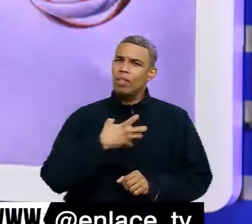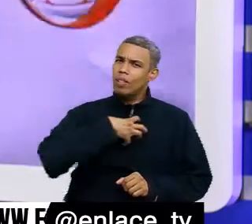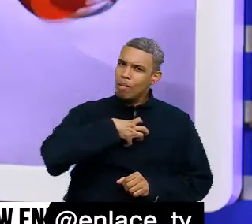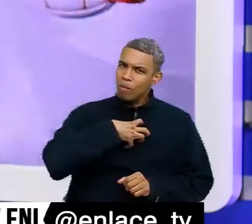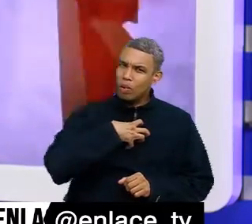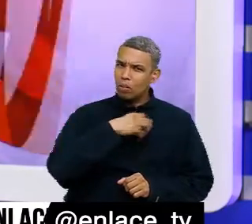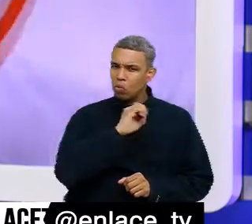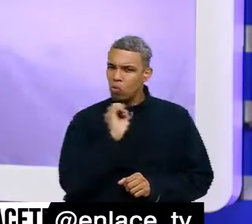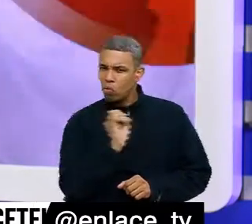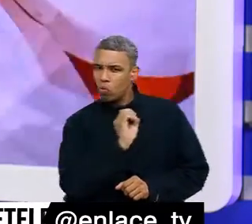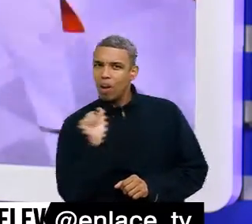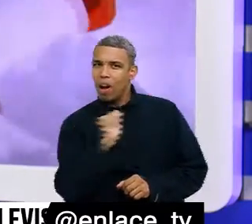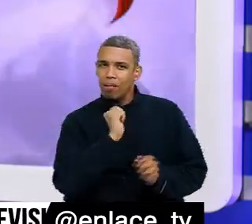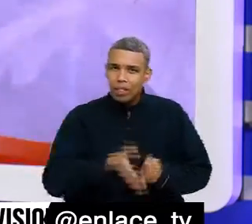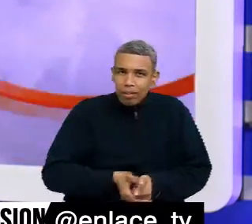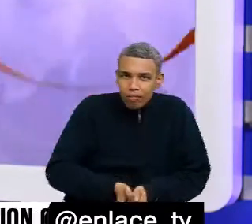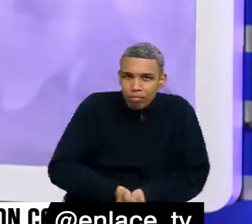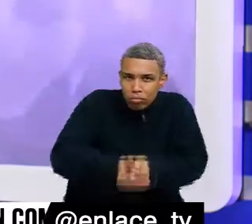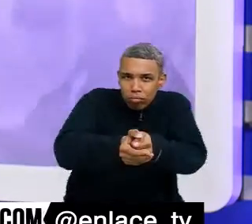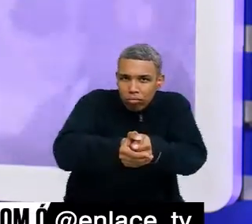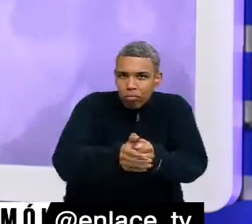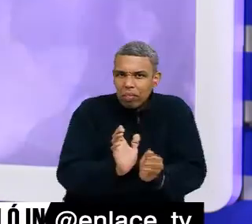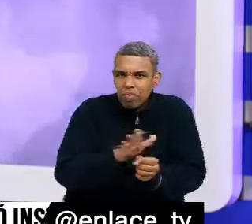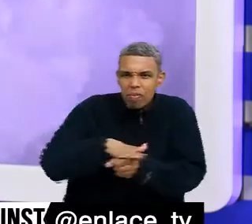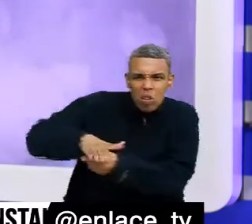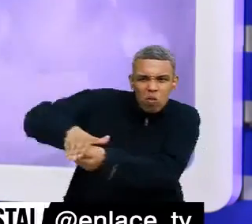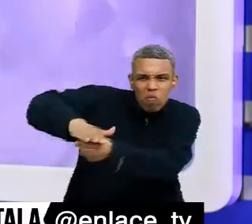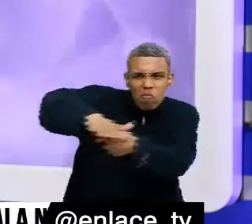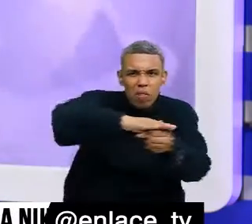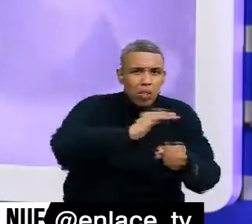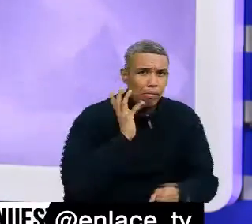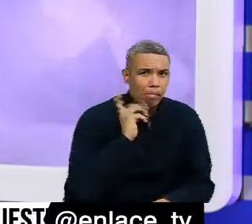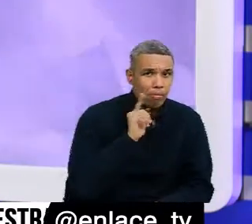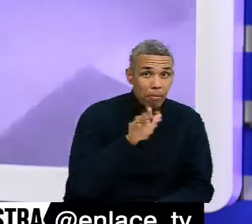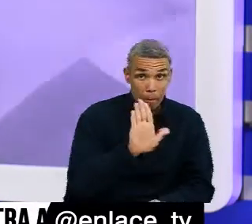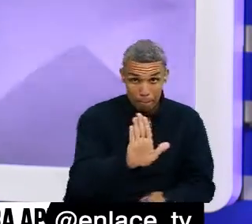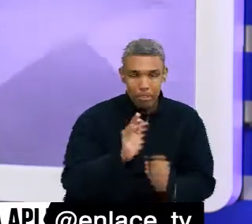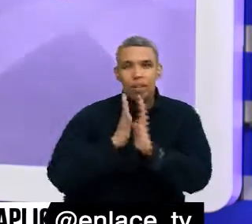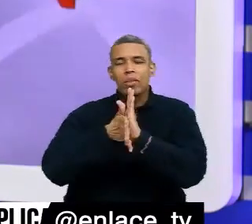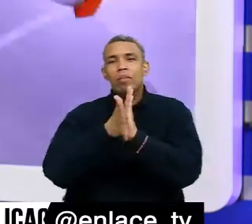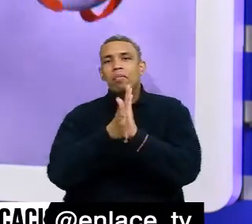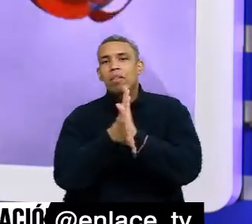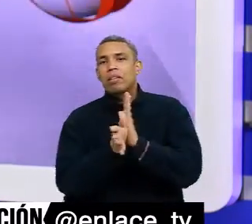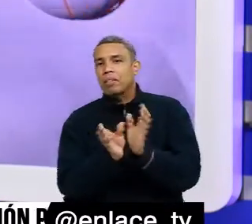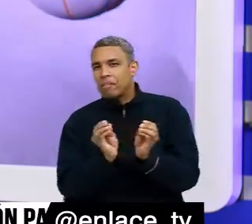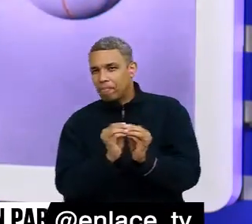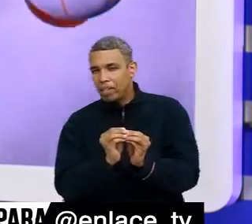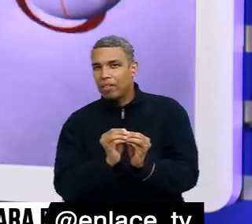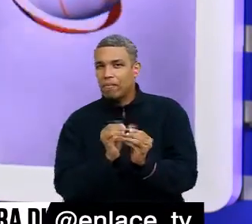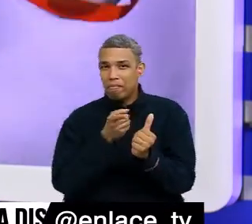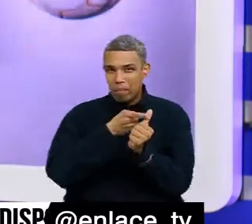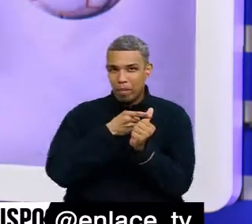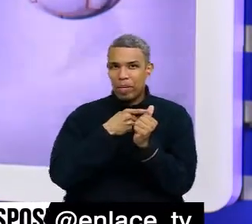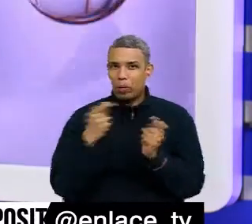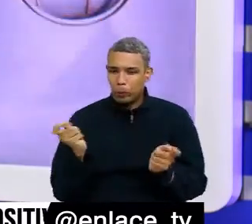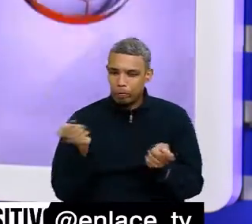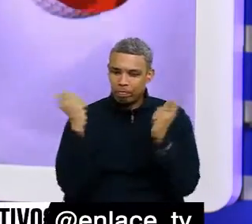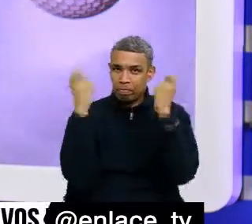en femenino de voleibol, el cual se juega en diferentes polideportivas de la ciudad. Información en instantes. Es el momento para